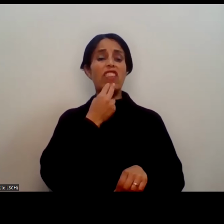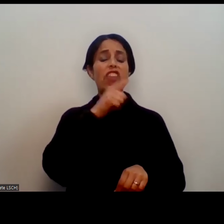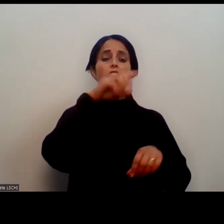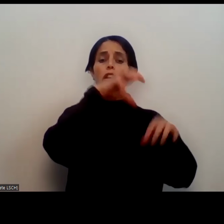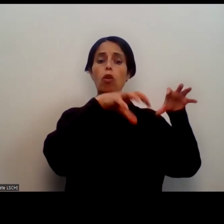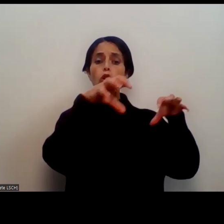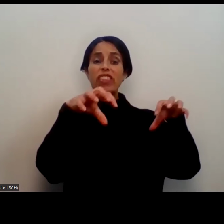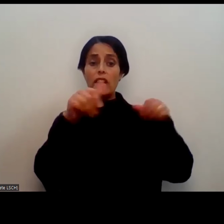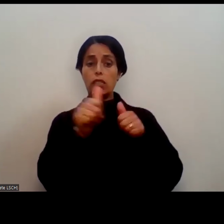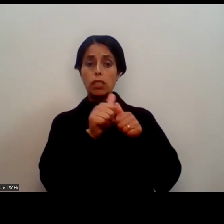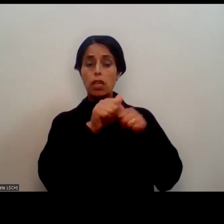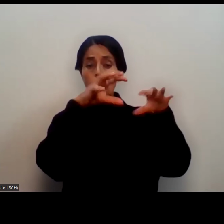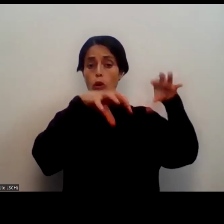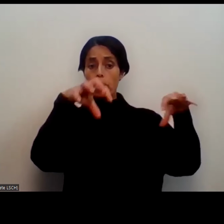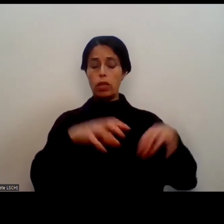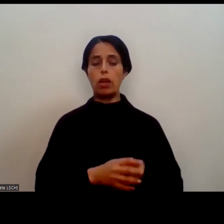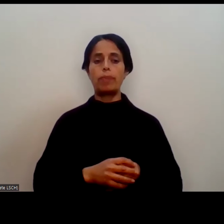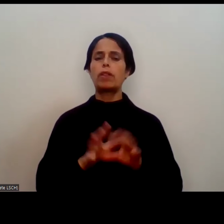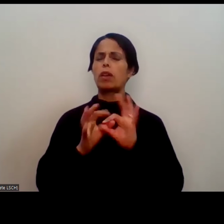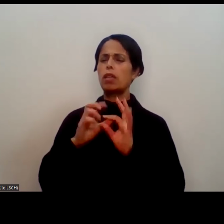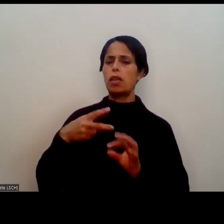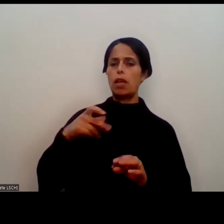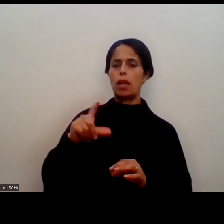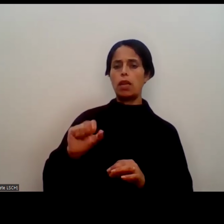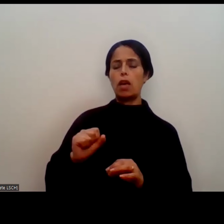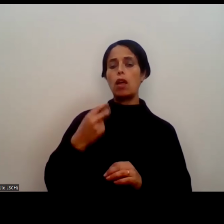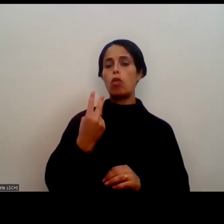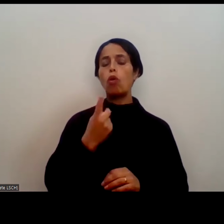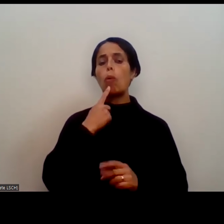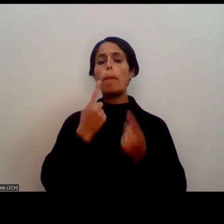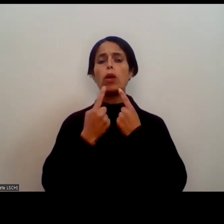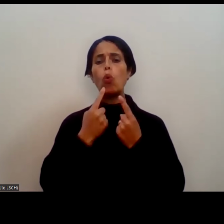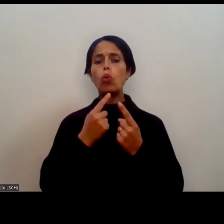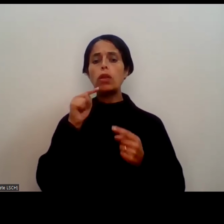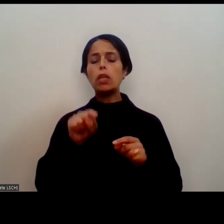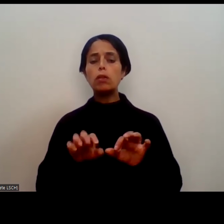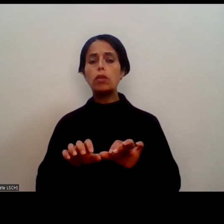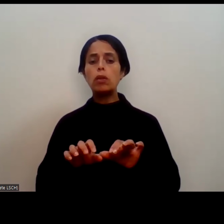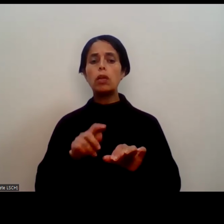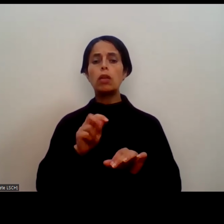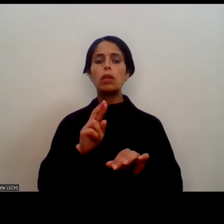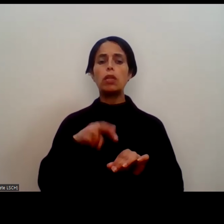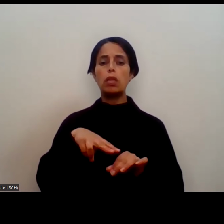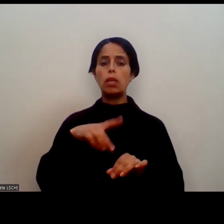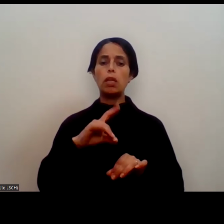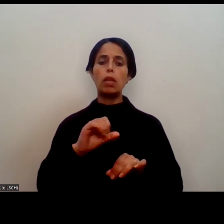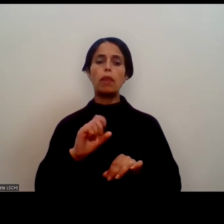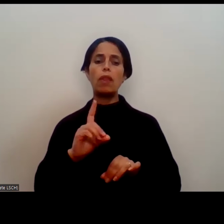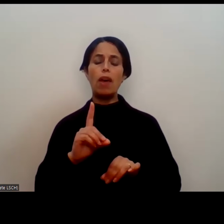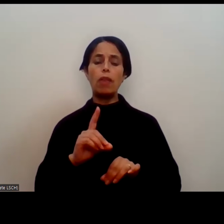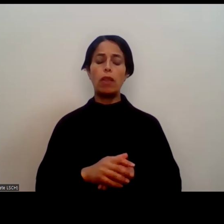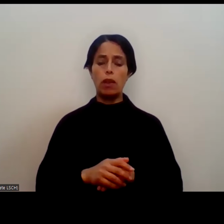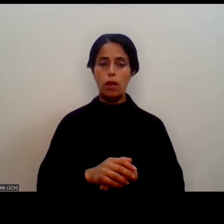alto. muchas gracias, Elena. Tengo dos preguntas acá en el chat. Una es de Trinidad Sánchez, dice, todo